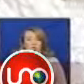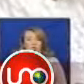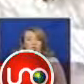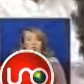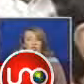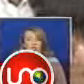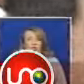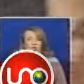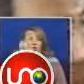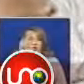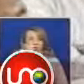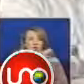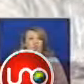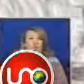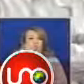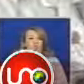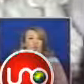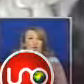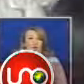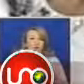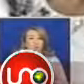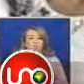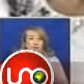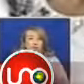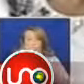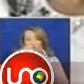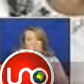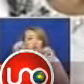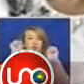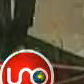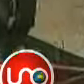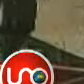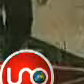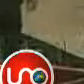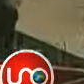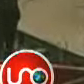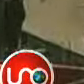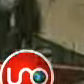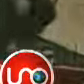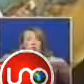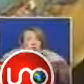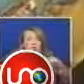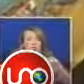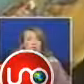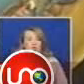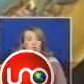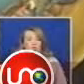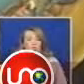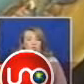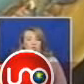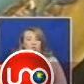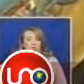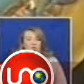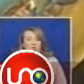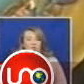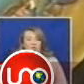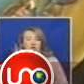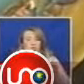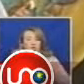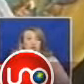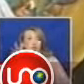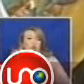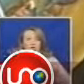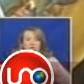su programa de rendición de cuentas que era absurdo pensar que su gobierno tenía vínculos con las FARC. No resiste el menor